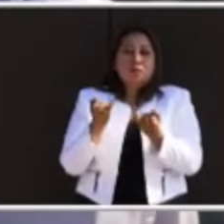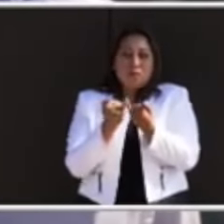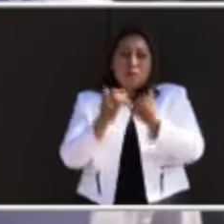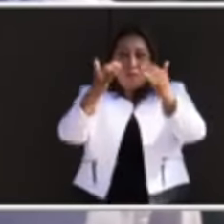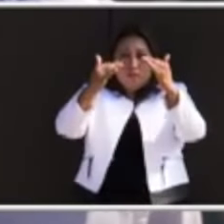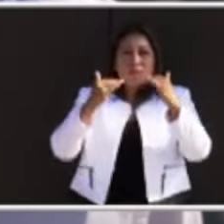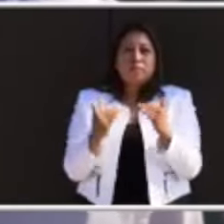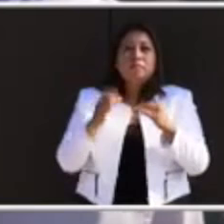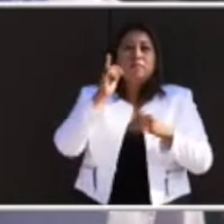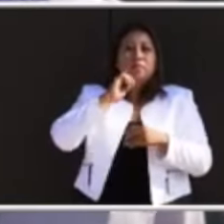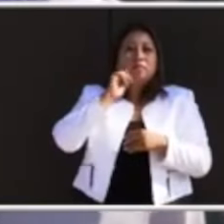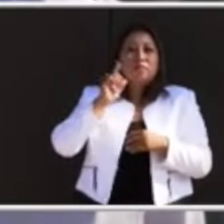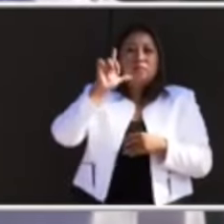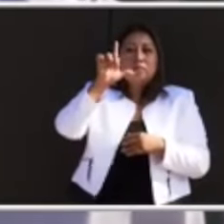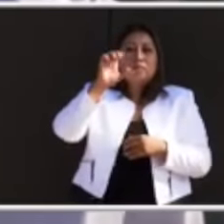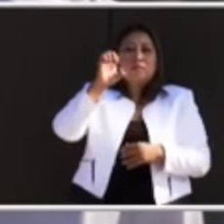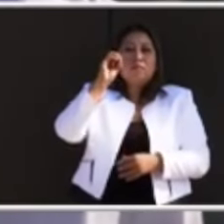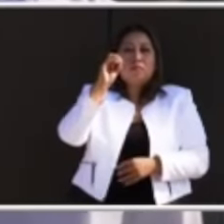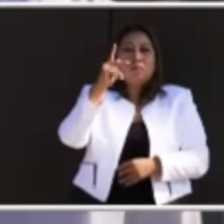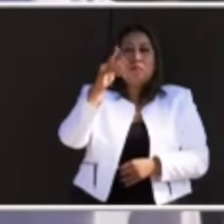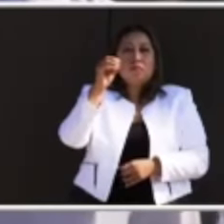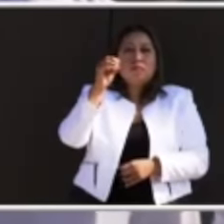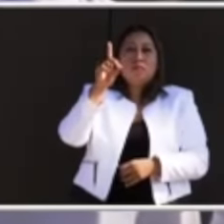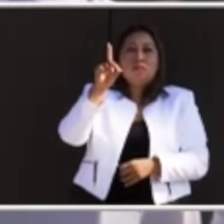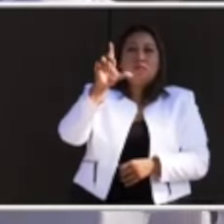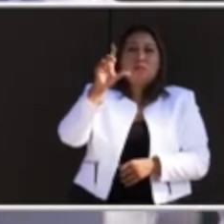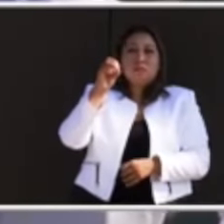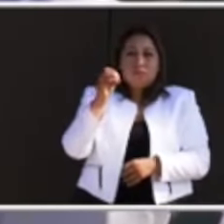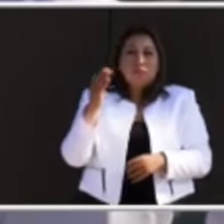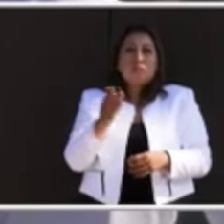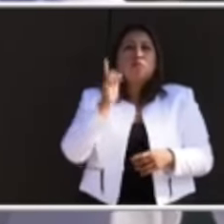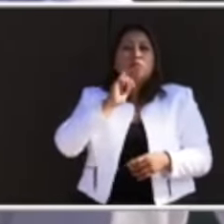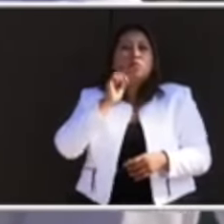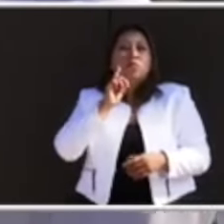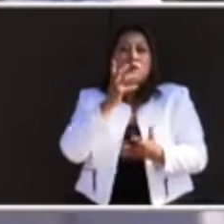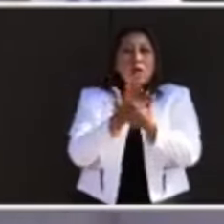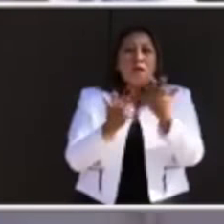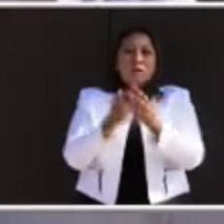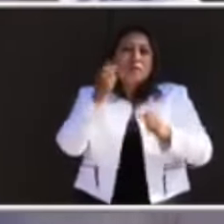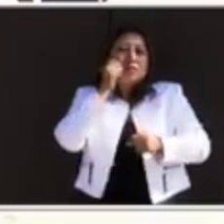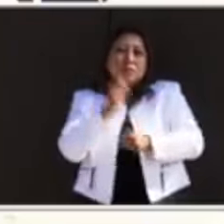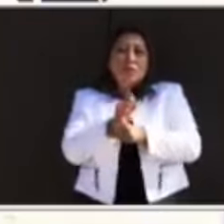Leopoldo Domínguez Armengual será secretario de Turismo y Cultura.